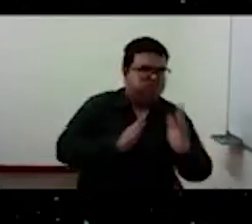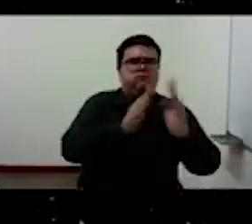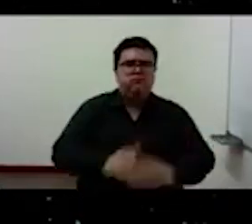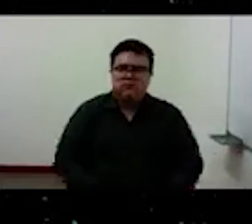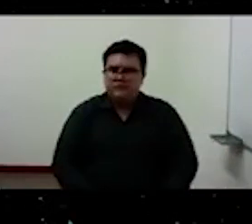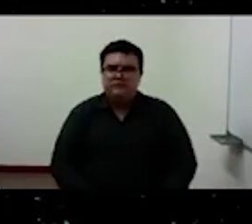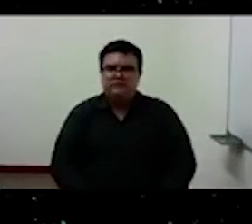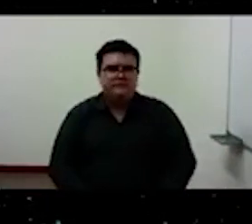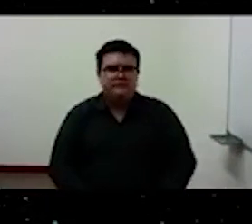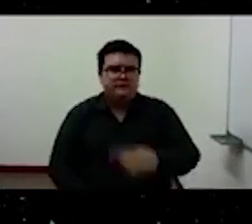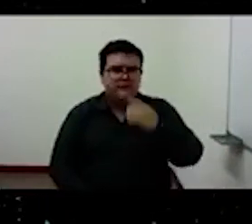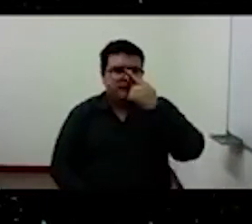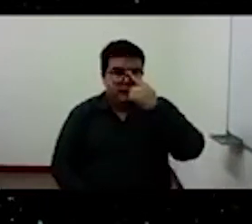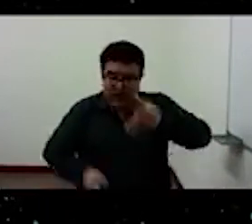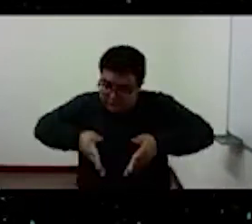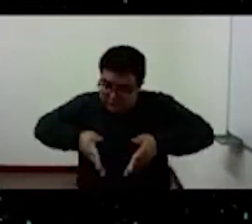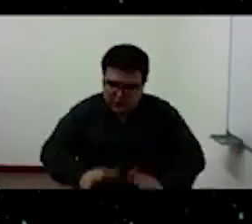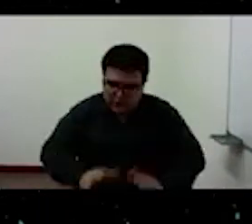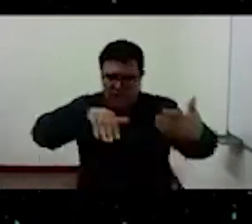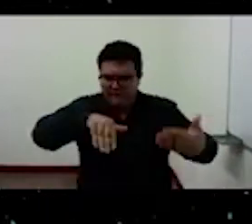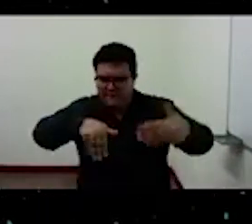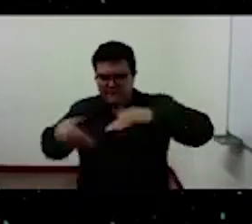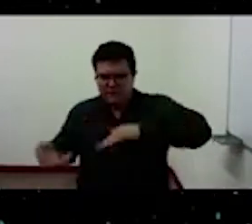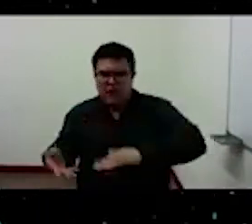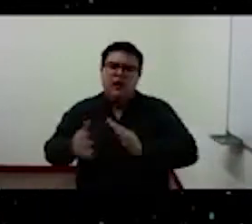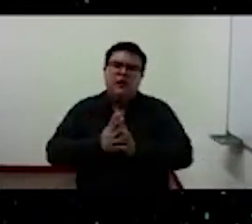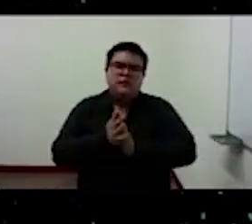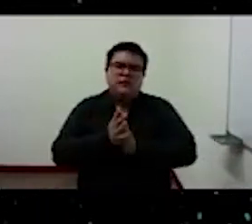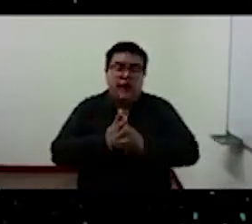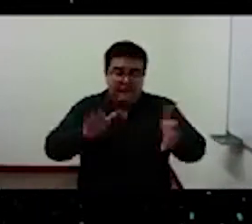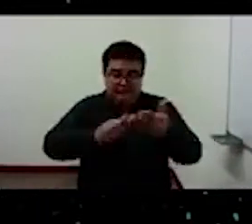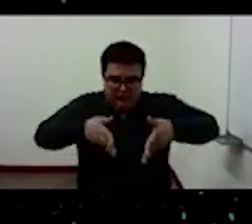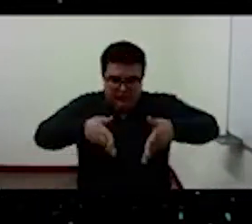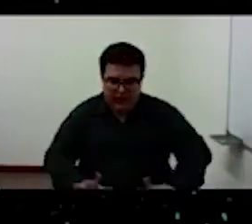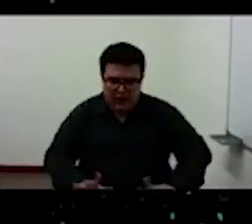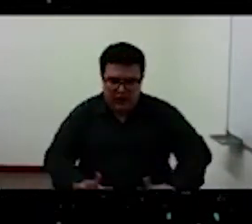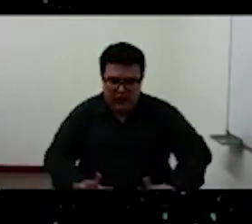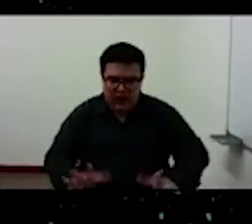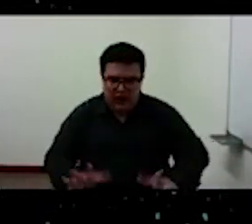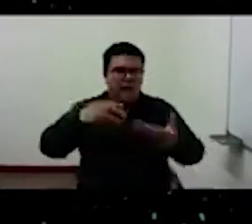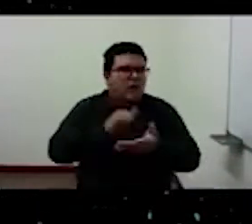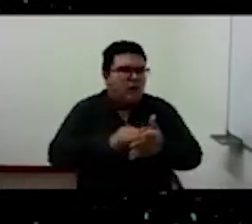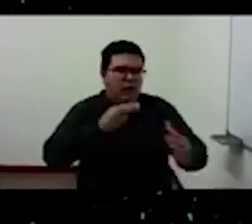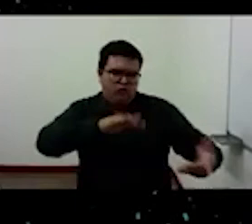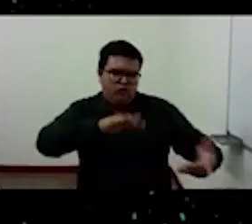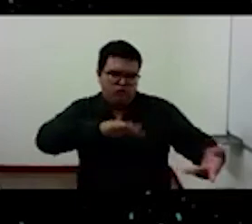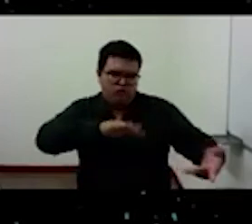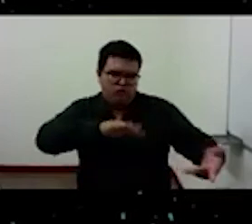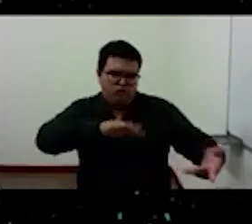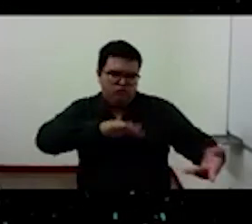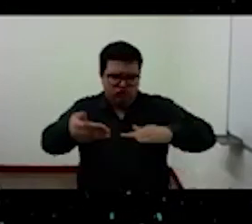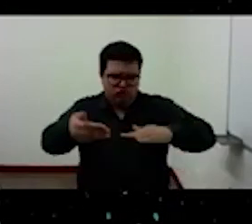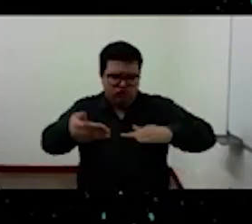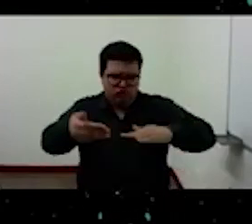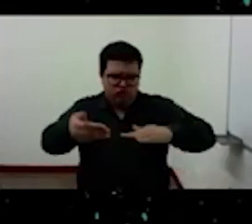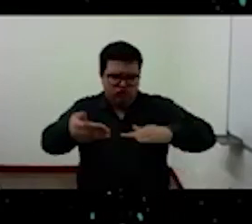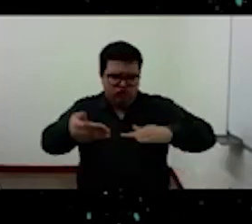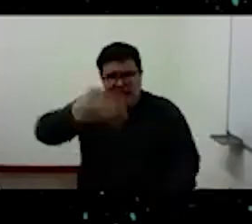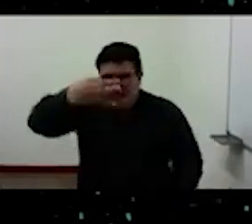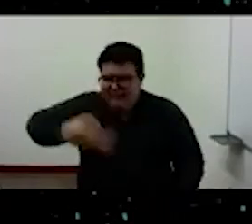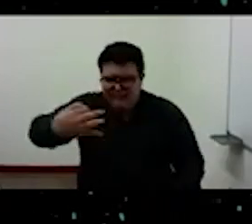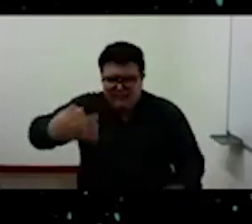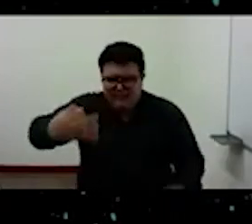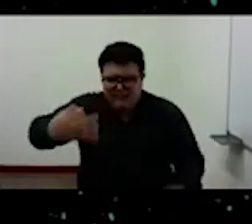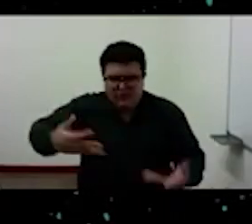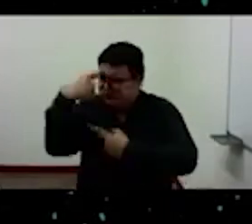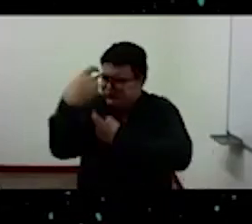Nacer y vivir, paradójicamente, es enfrentarse con la muerte, algo que la ficción de la realidad que nos construimos en